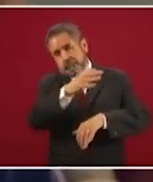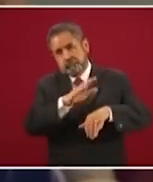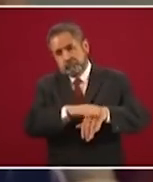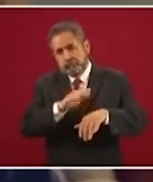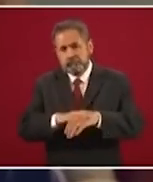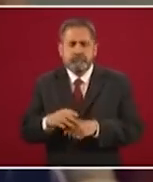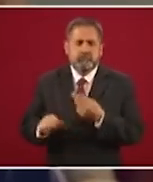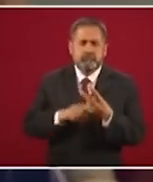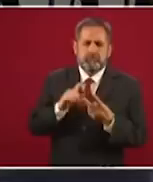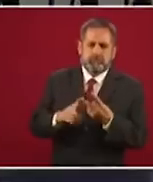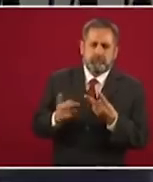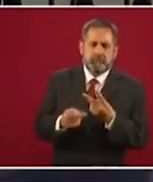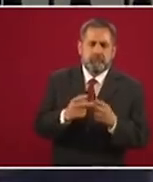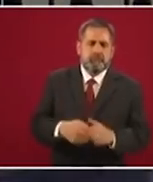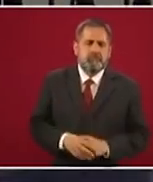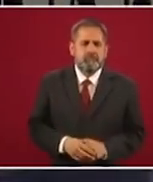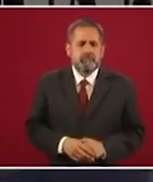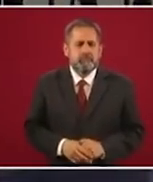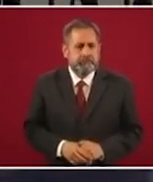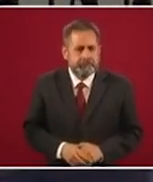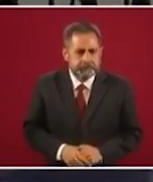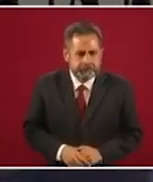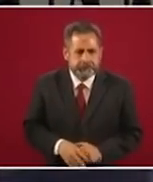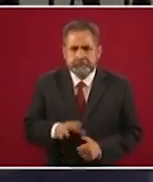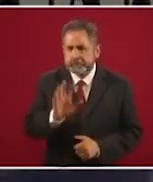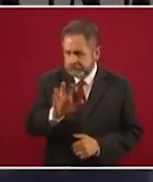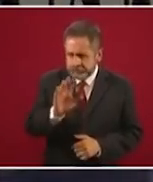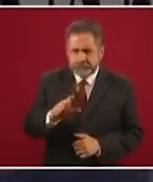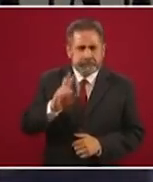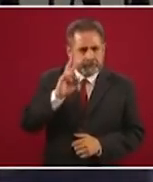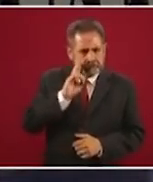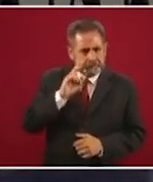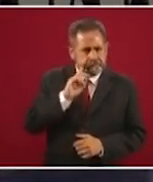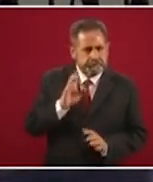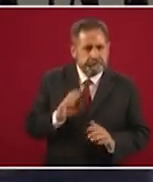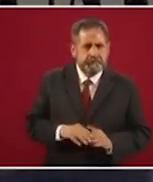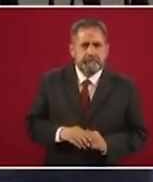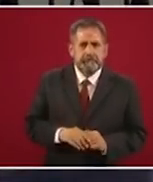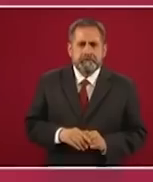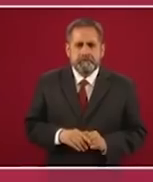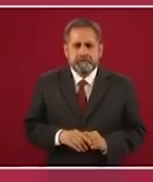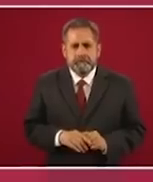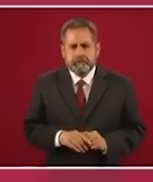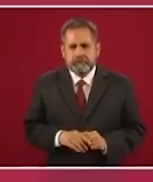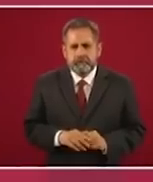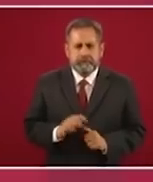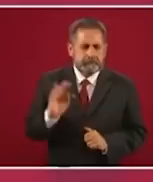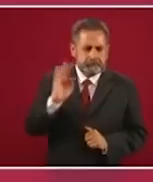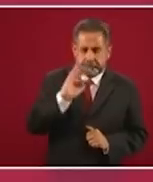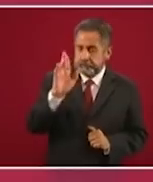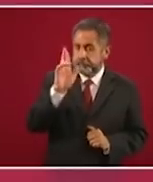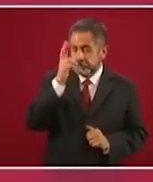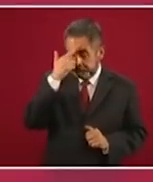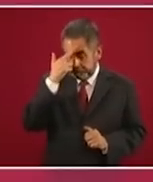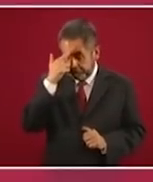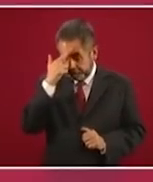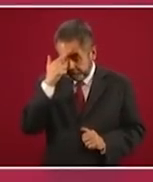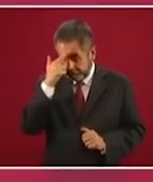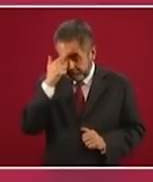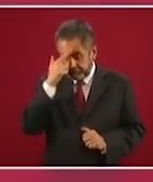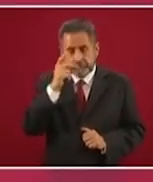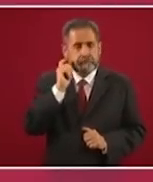le tengo otra pregunta, por favor. Bueno, estamos viendo, si se acuerdan, aquí hablamos de que una de